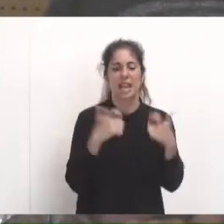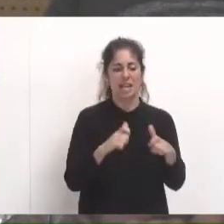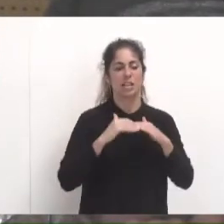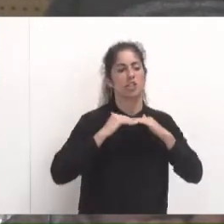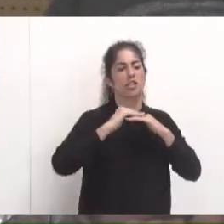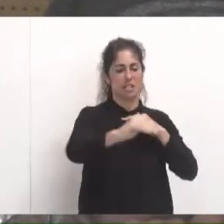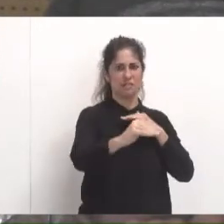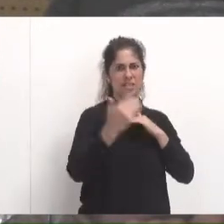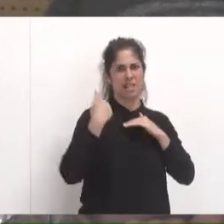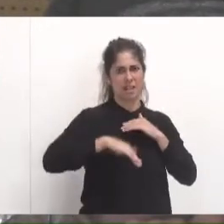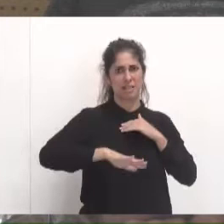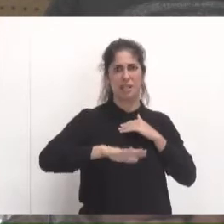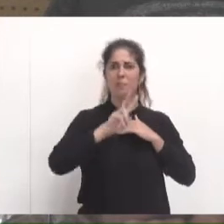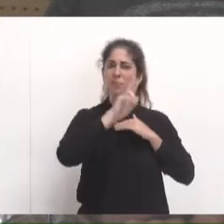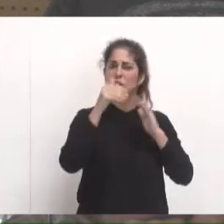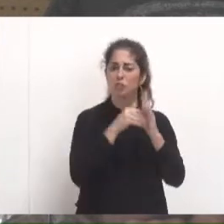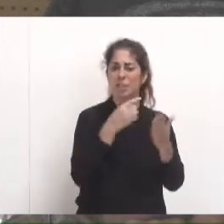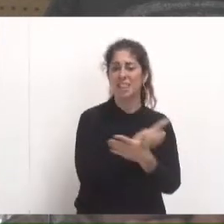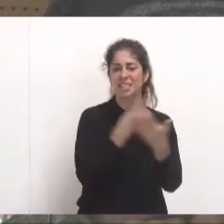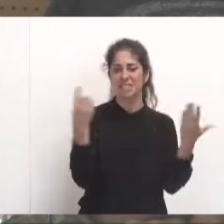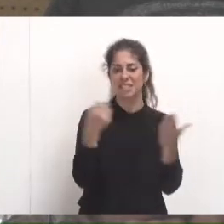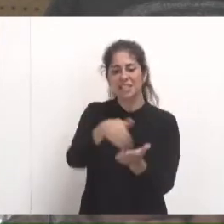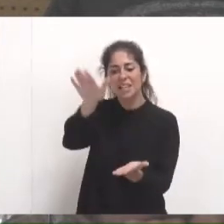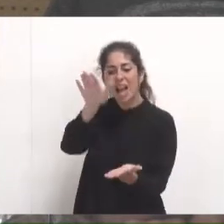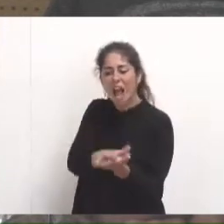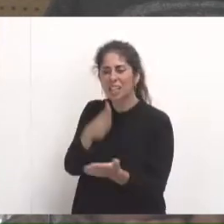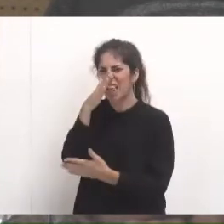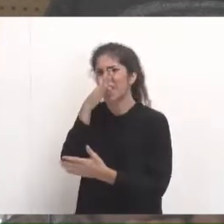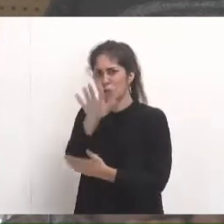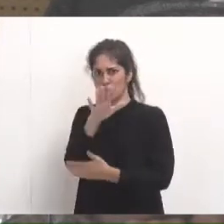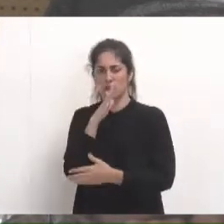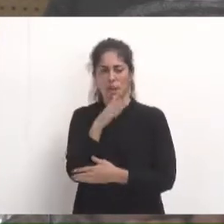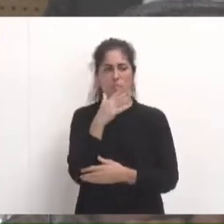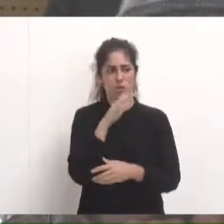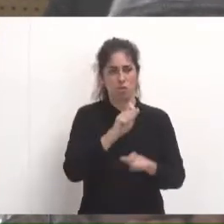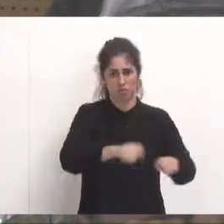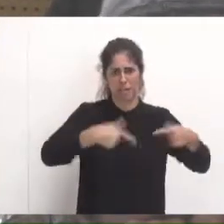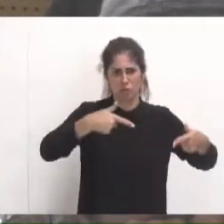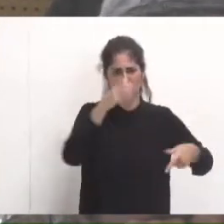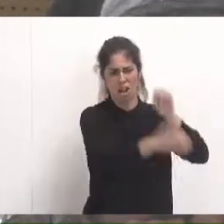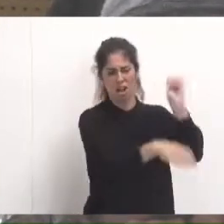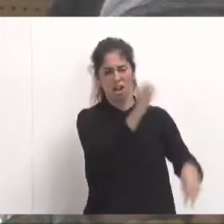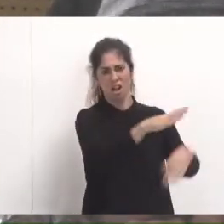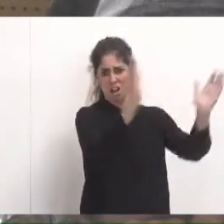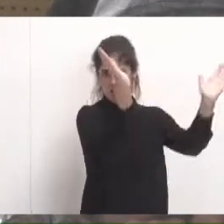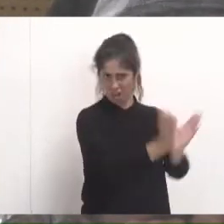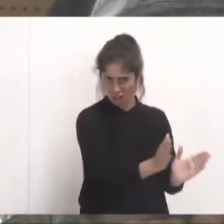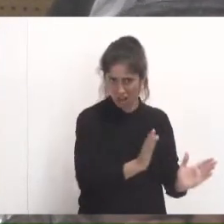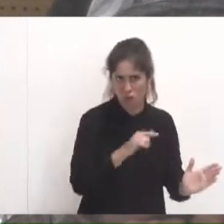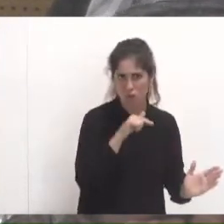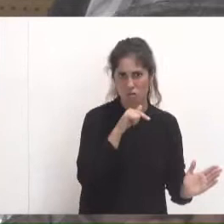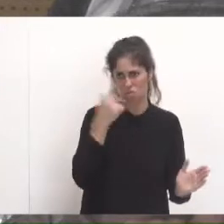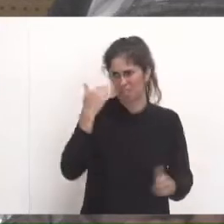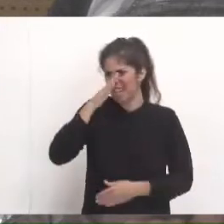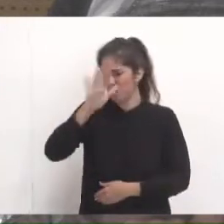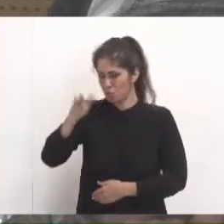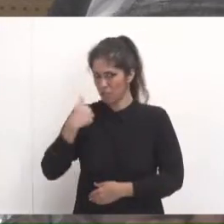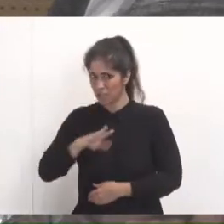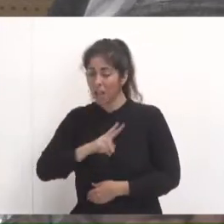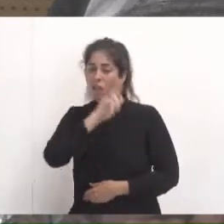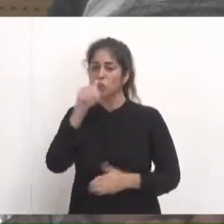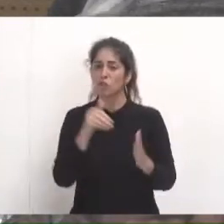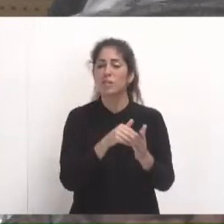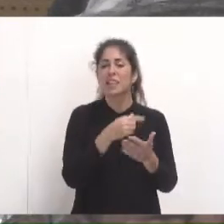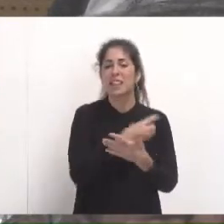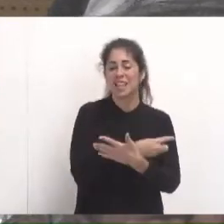remitió en 2016 acta de denuncia por vertidos en esta zona. Y es en septiembre de 2017 que la Agencia de Protección